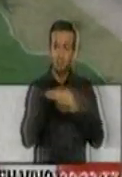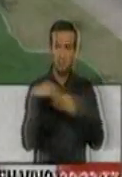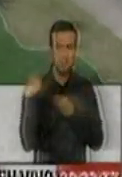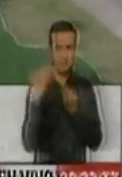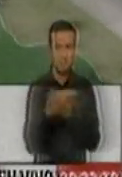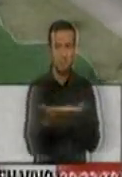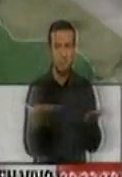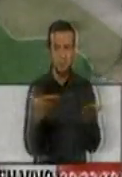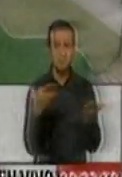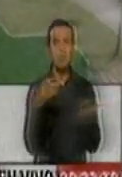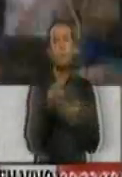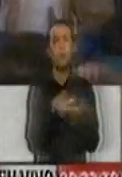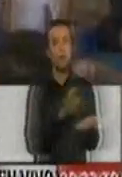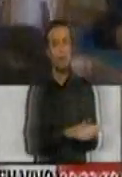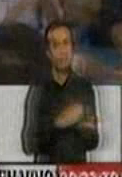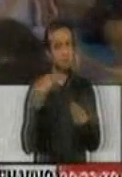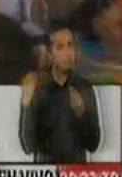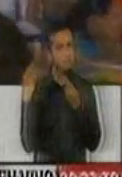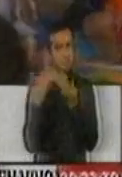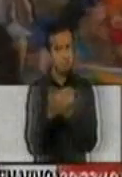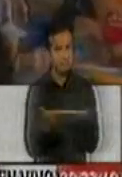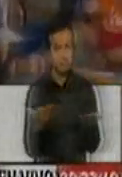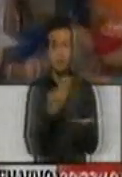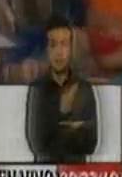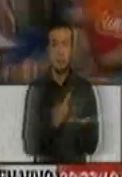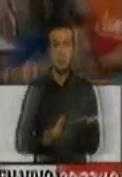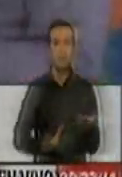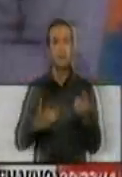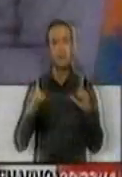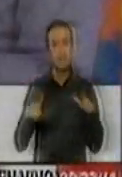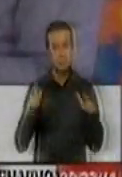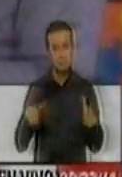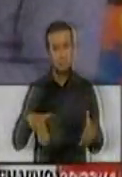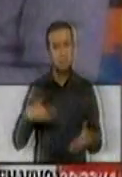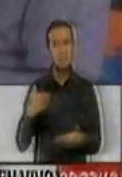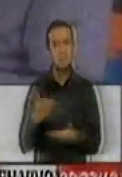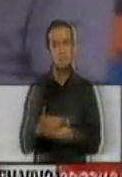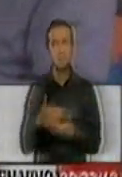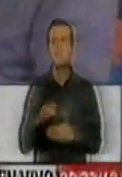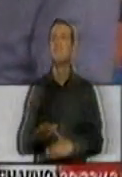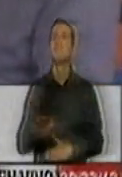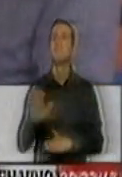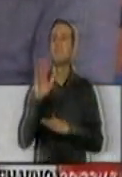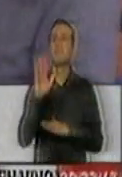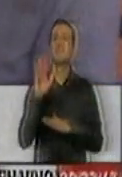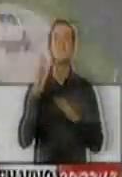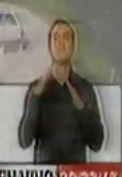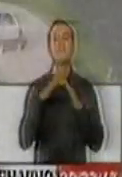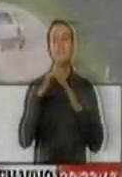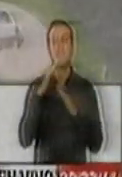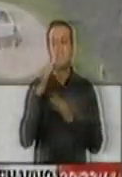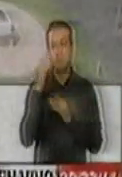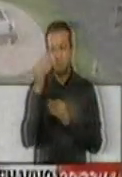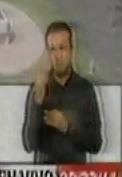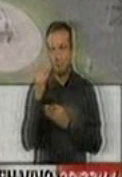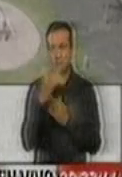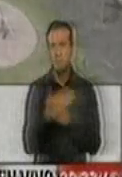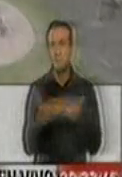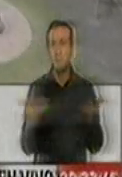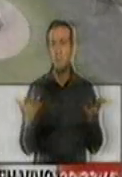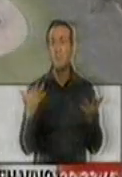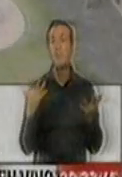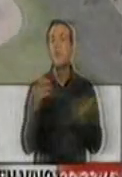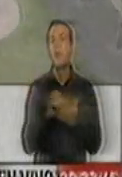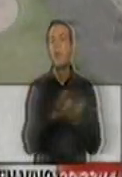beneficiarias del programa Casa para Todos. El presidente Lenín Moreno estuvo ahí para ratificar el compromiso de vivienda digna en este programa